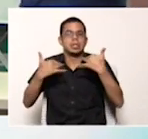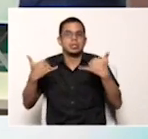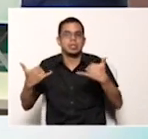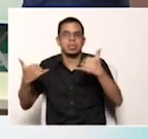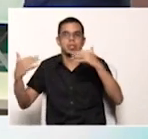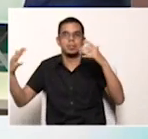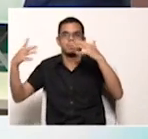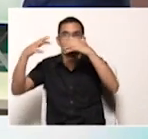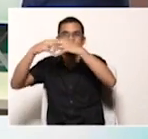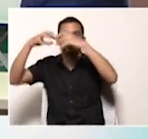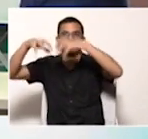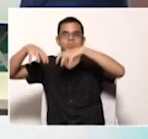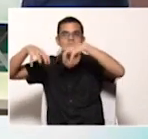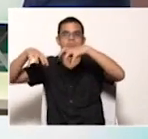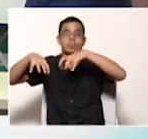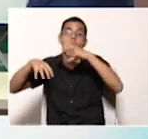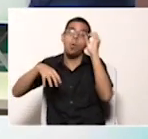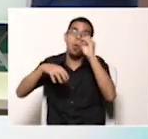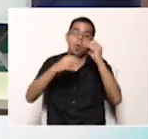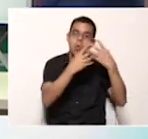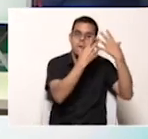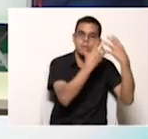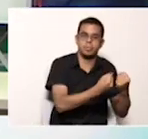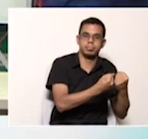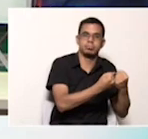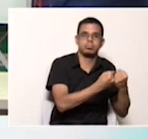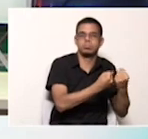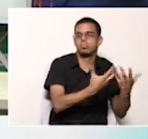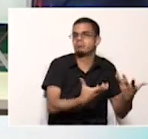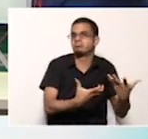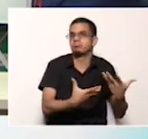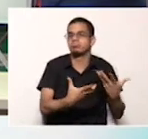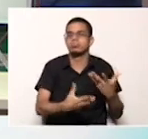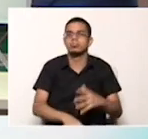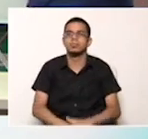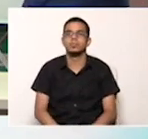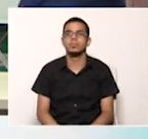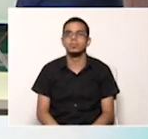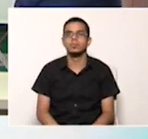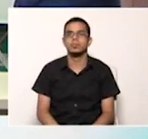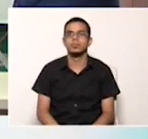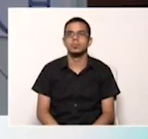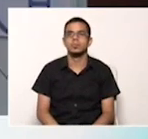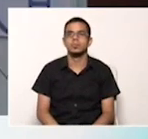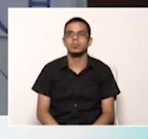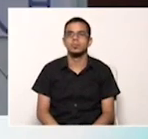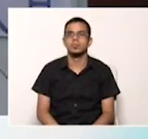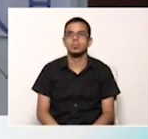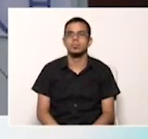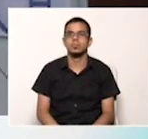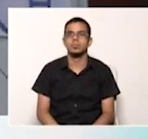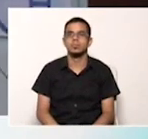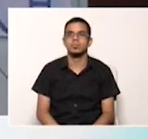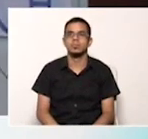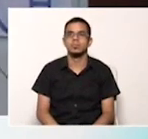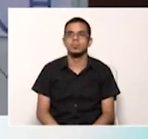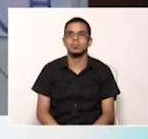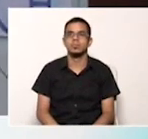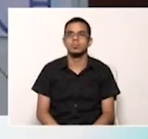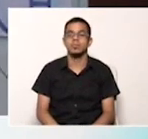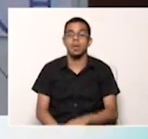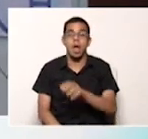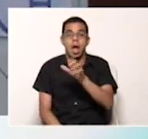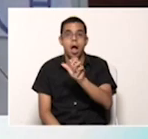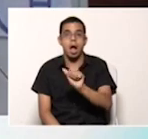un proceso de sequía, como lo que estamos viviendo ahorita. Vamos a ver un proceso de lluvia. La